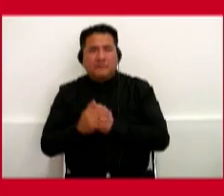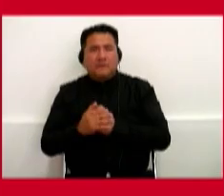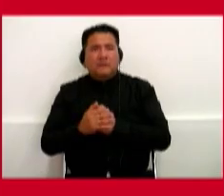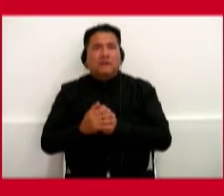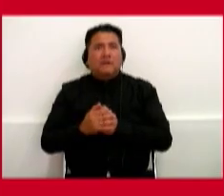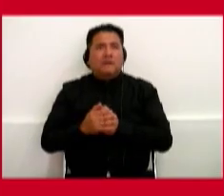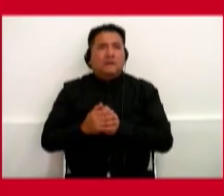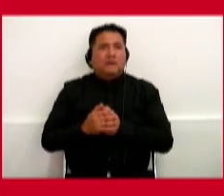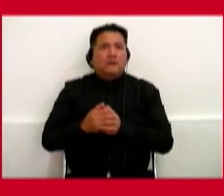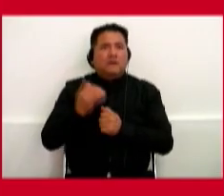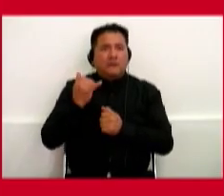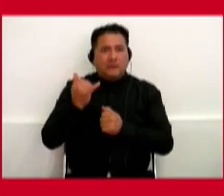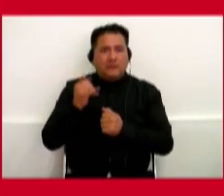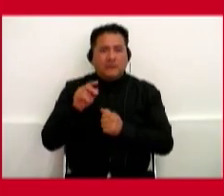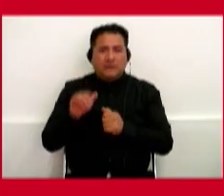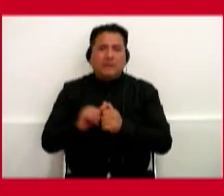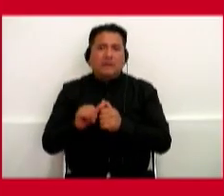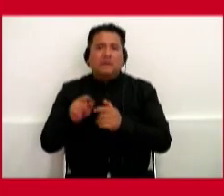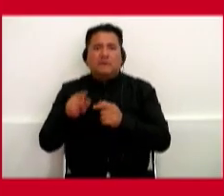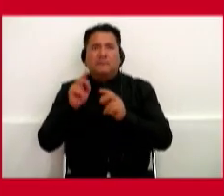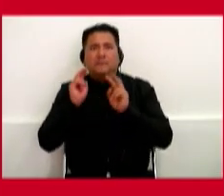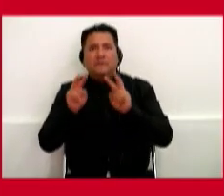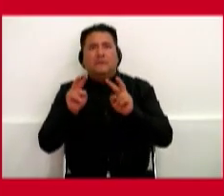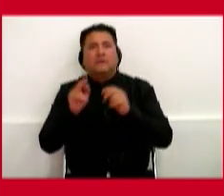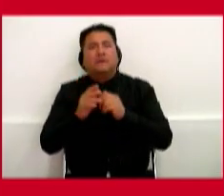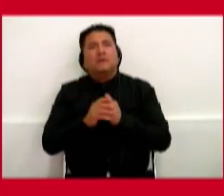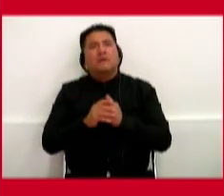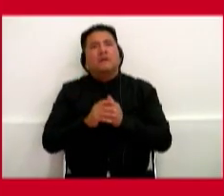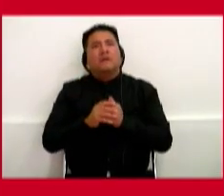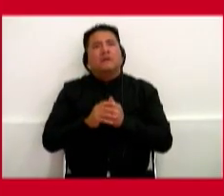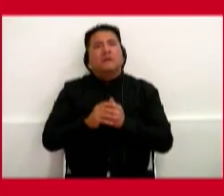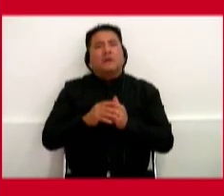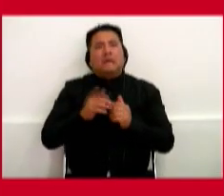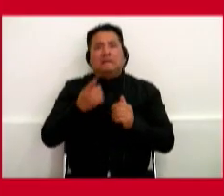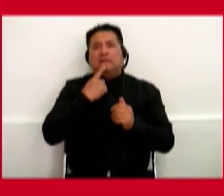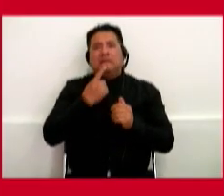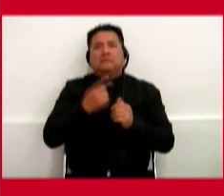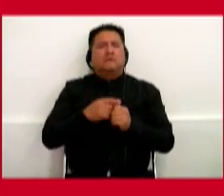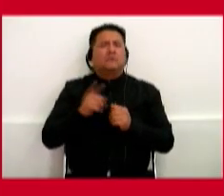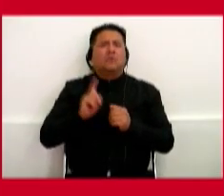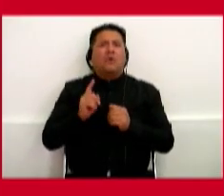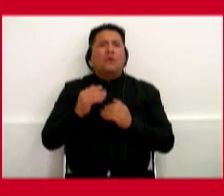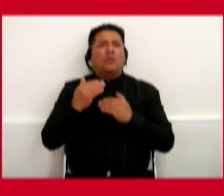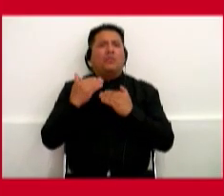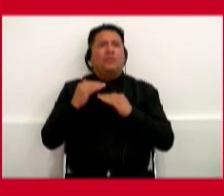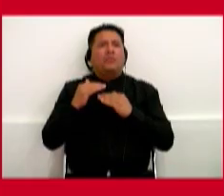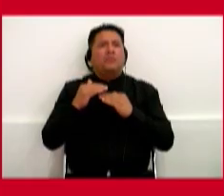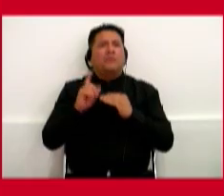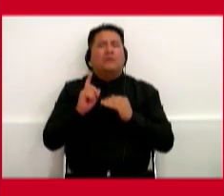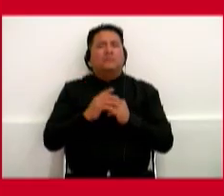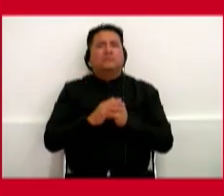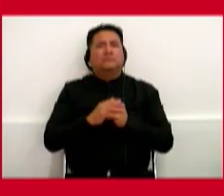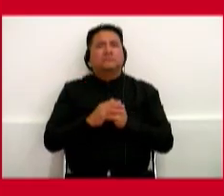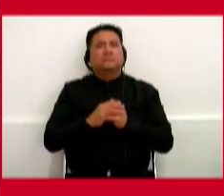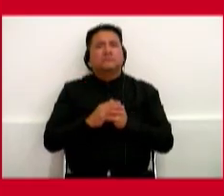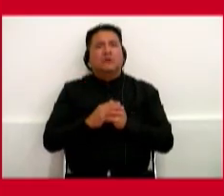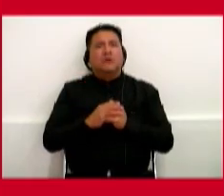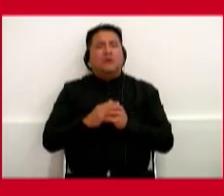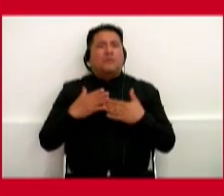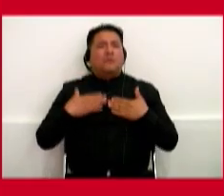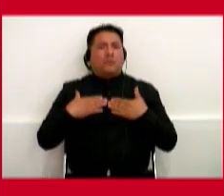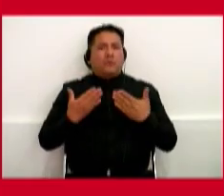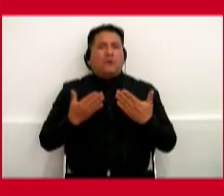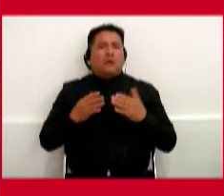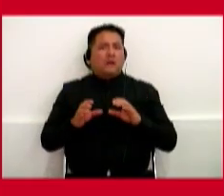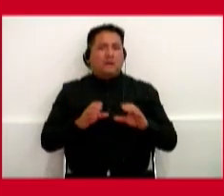factor o también de pushback. Pero acá la invitación es, no nos limitemos, o sea, tenemos capacidad computacional hoy en día que es muy rápida y podemos hacer un montón